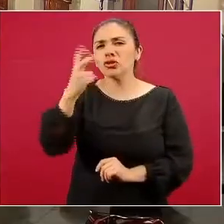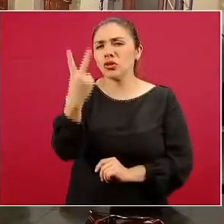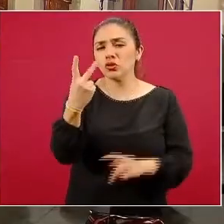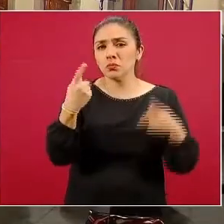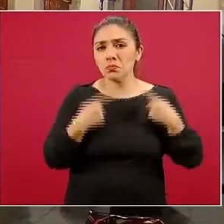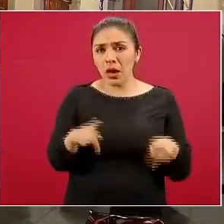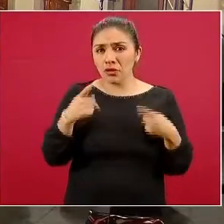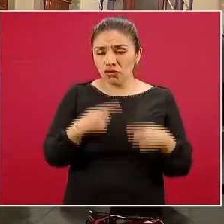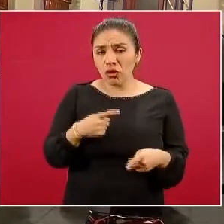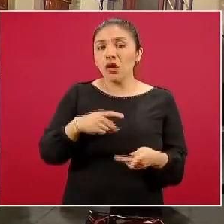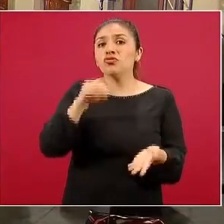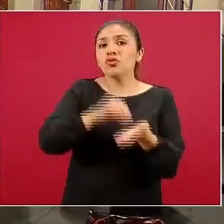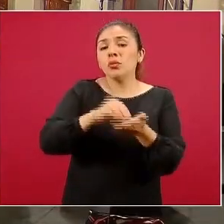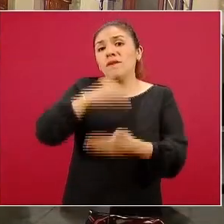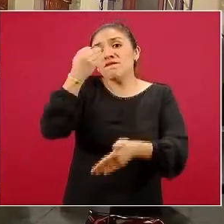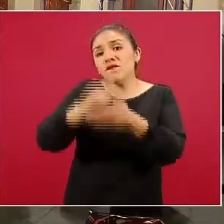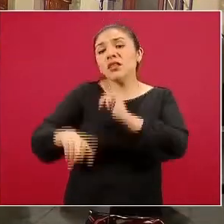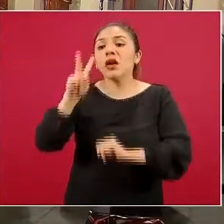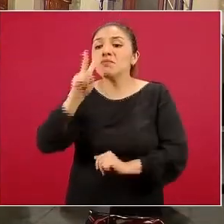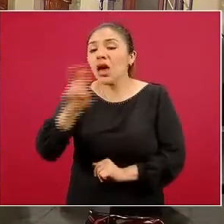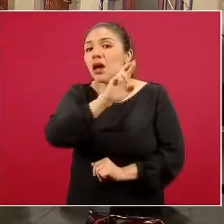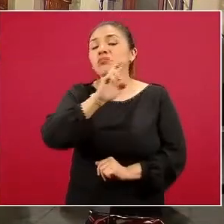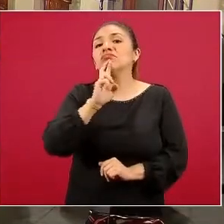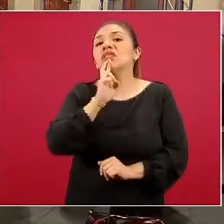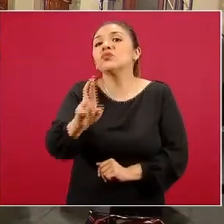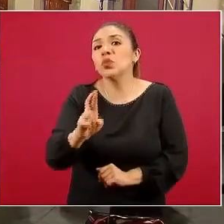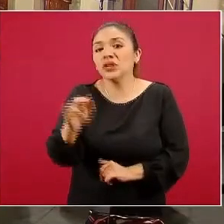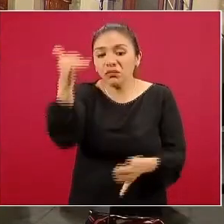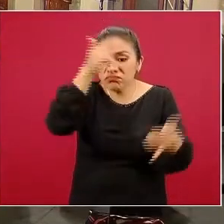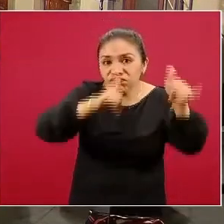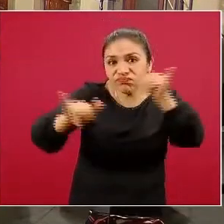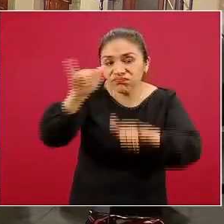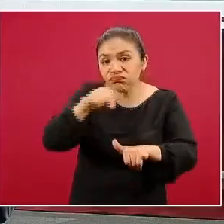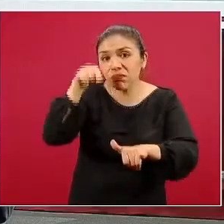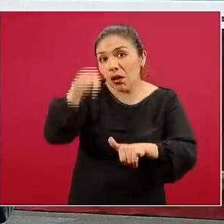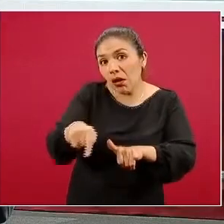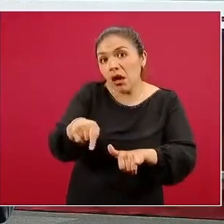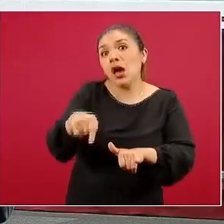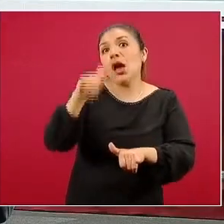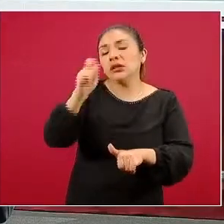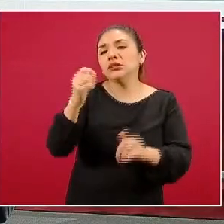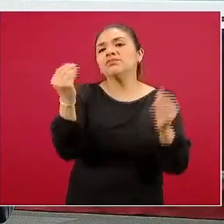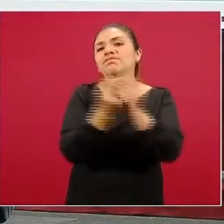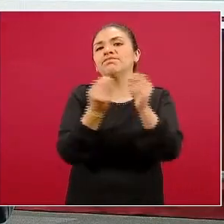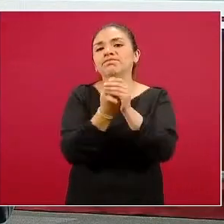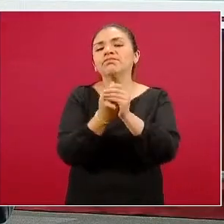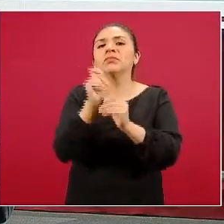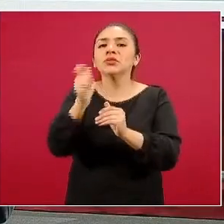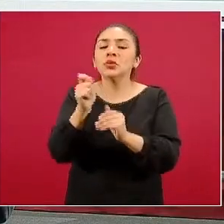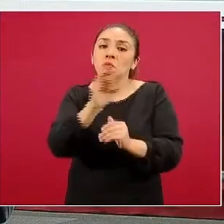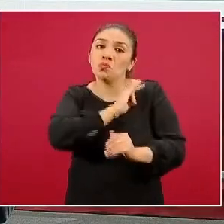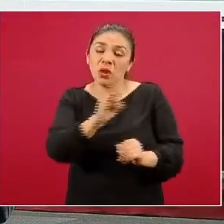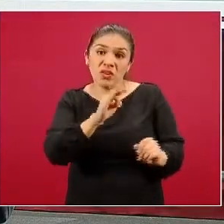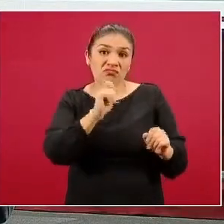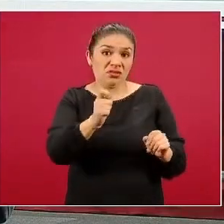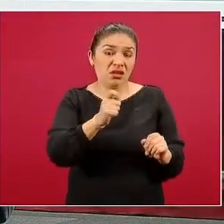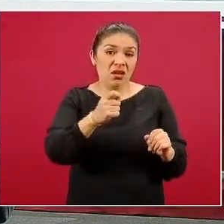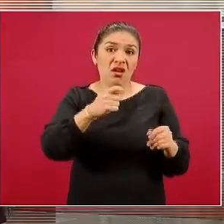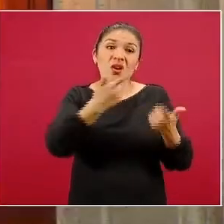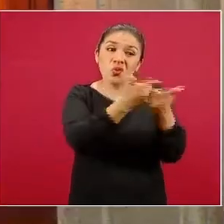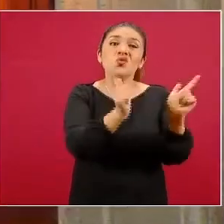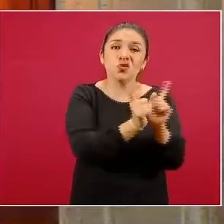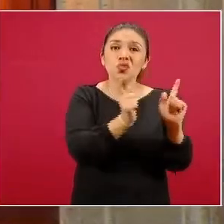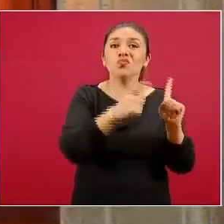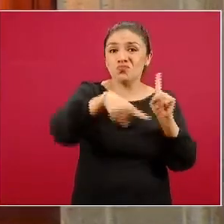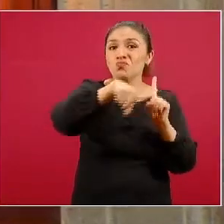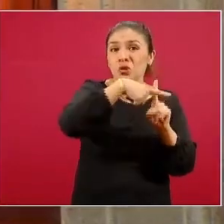36.802 personas de conocer un resultado que finalmente las clasifique, ya sea dentro del grupo